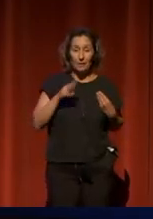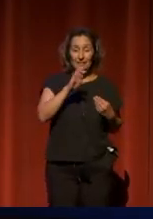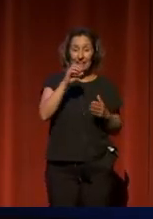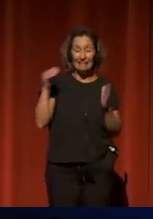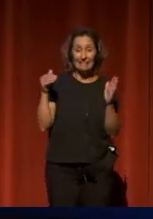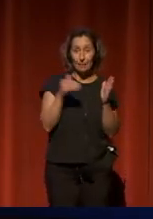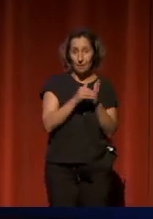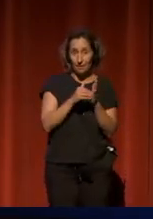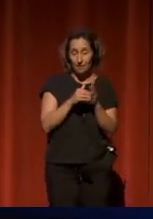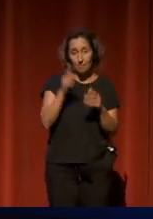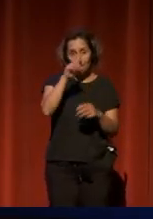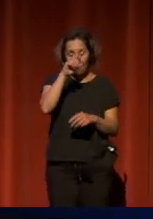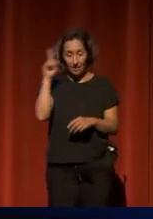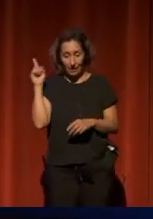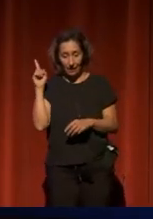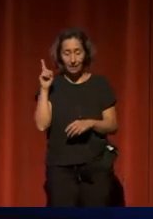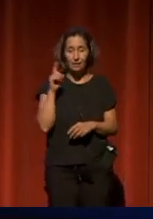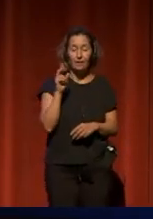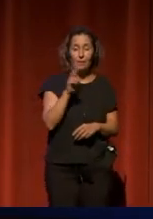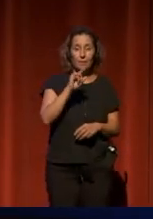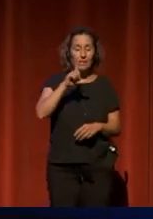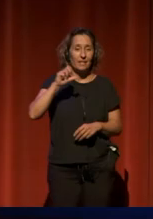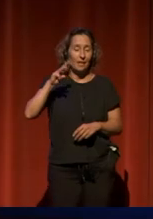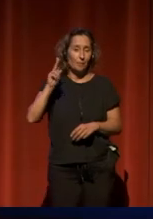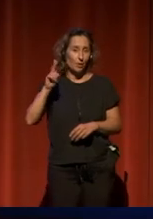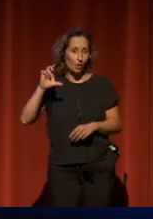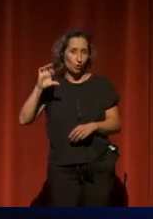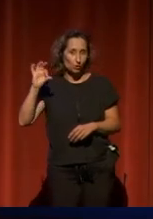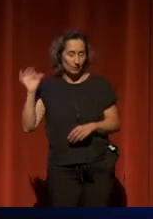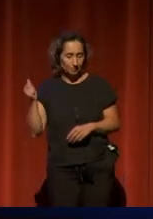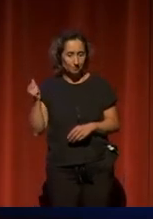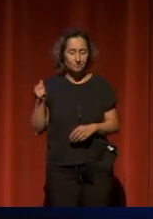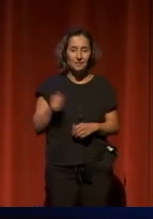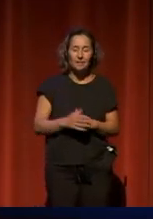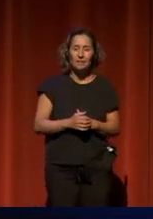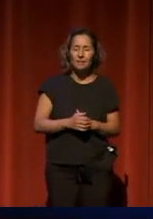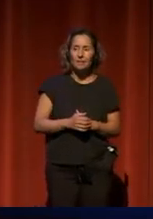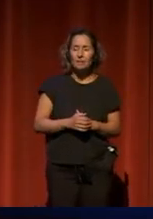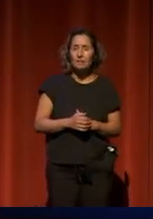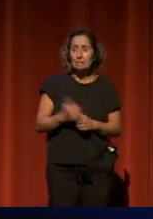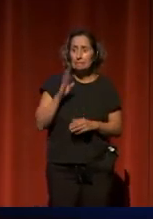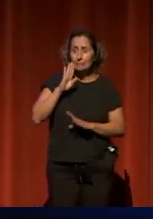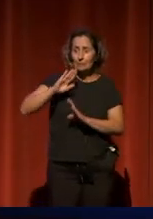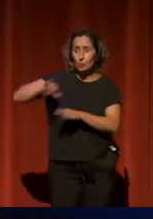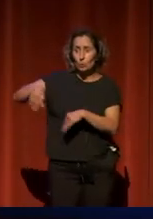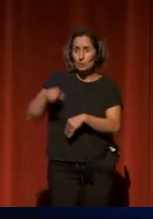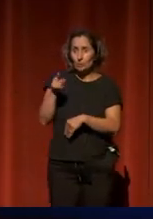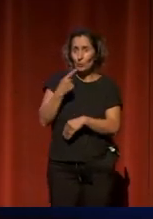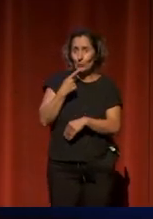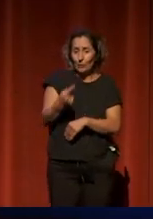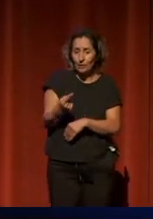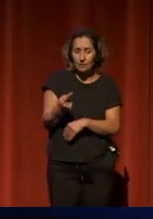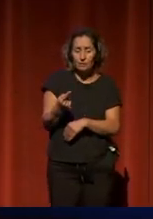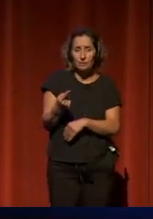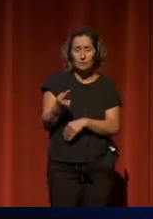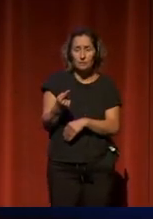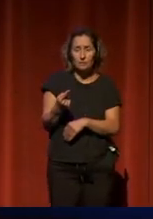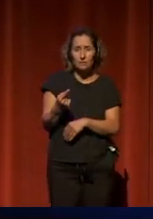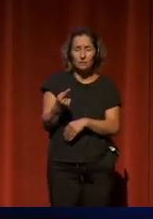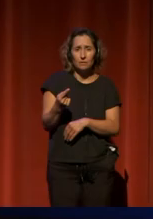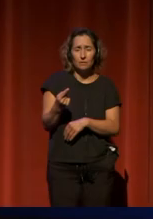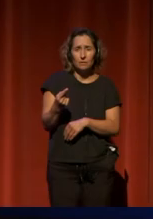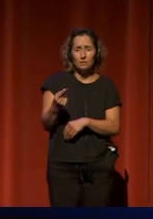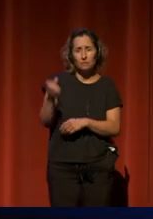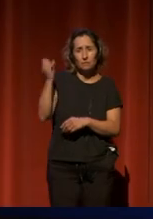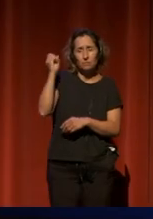de odón en Madrid y al hilo de esto último que estabas diciendo bueno y de toda la reflexión que me han